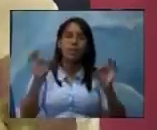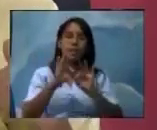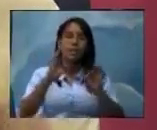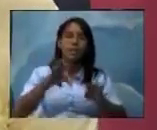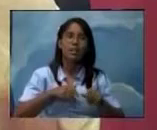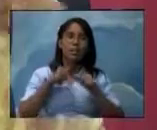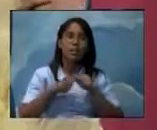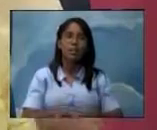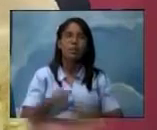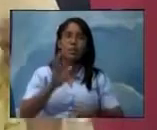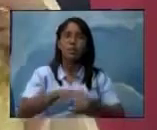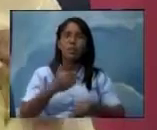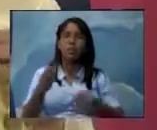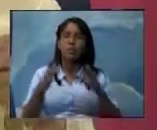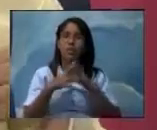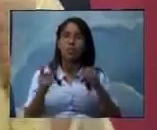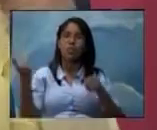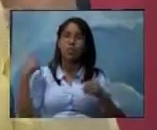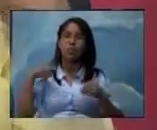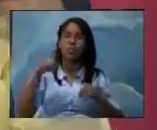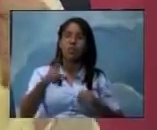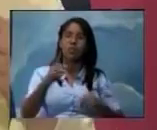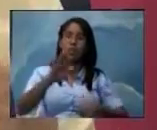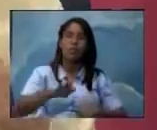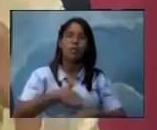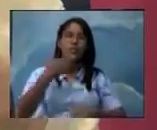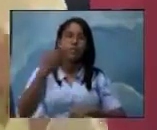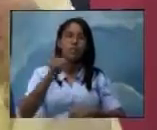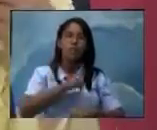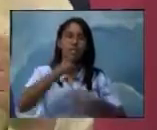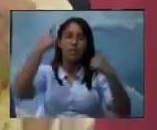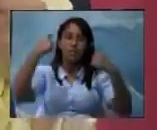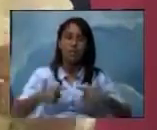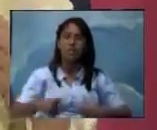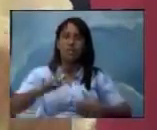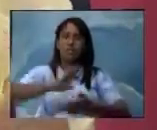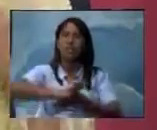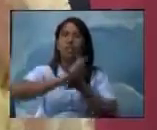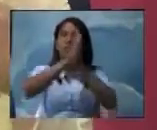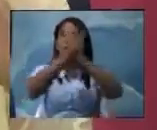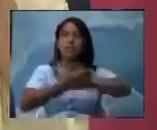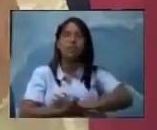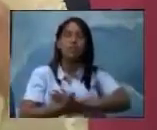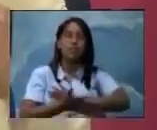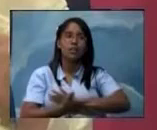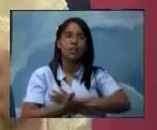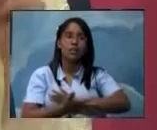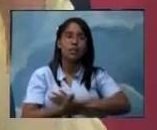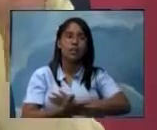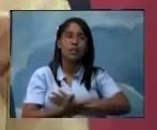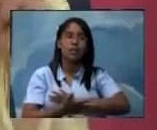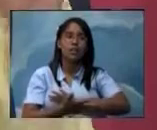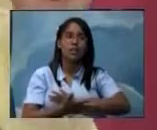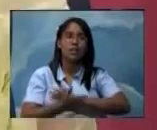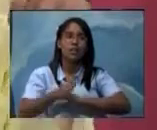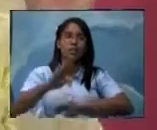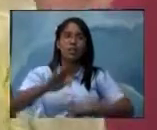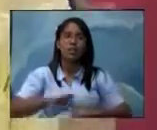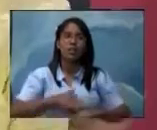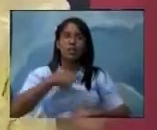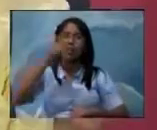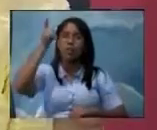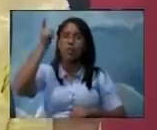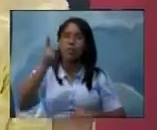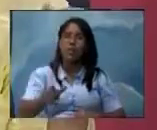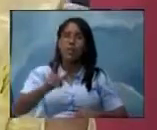nada de eso permanece porque todo tiene la posibilidad de ser desmenuzado. Repita conmigo, ¿puede